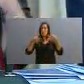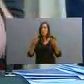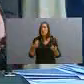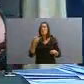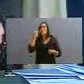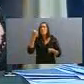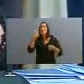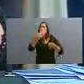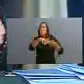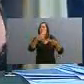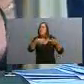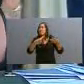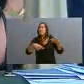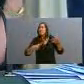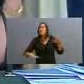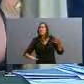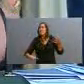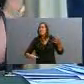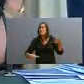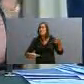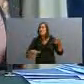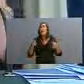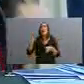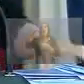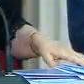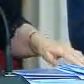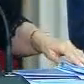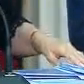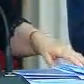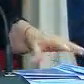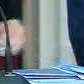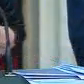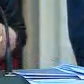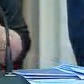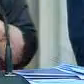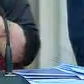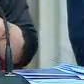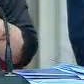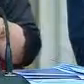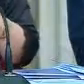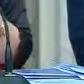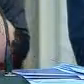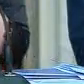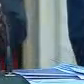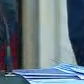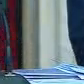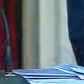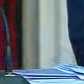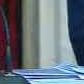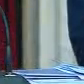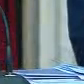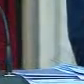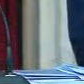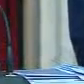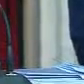se han sucedido a través de los órganos de la justicia como Consejo de la Magistratura, de hechos como... Perdón.